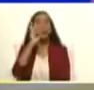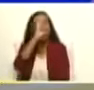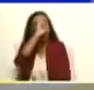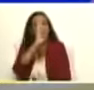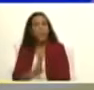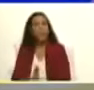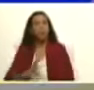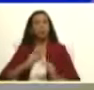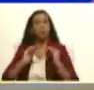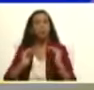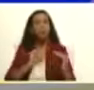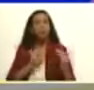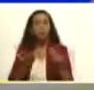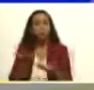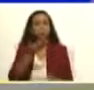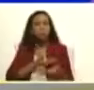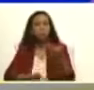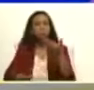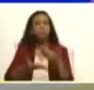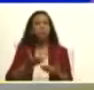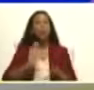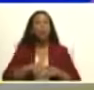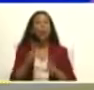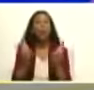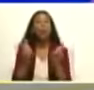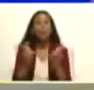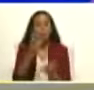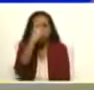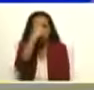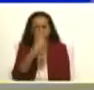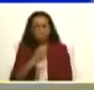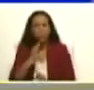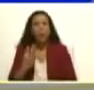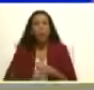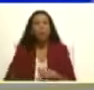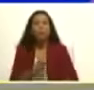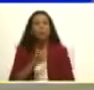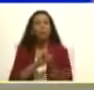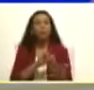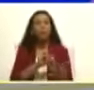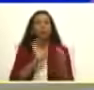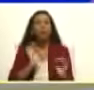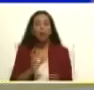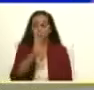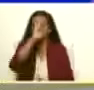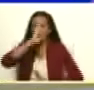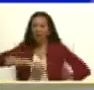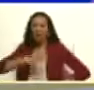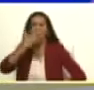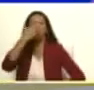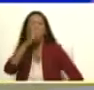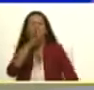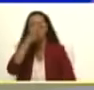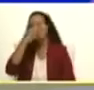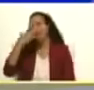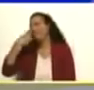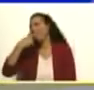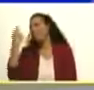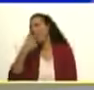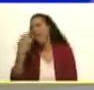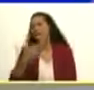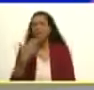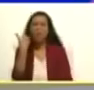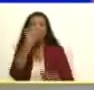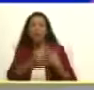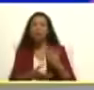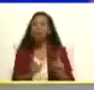mucho respeto y con mucha atención, porque es un tema muy serio que nosotros estamos tratando. Sin falta de respeto, sin pita, sin nada,